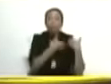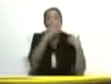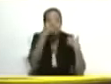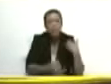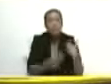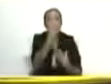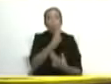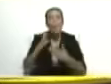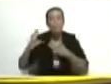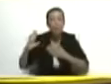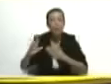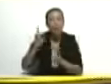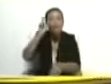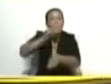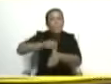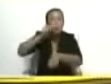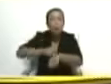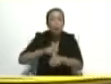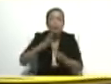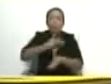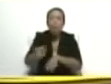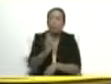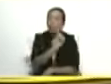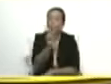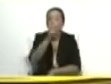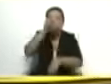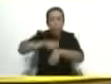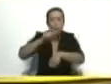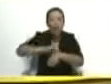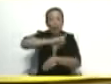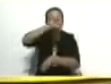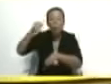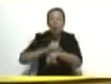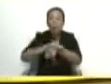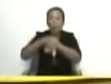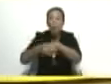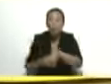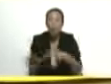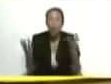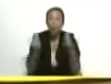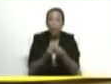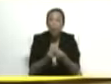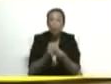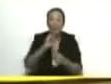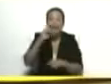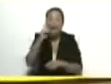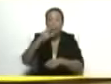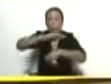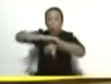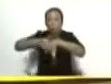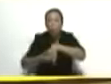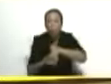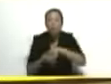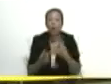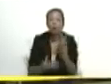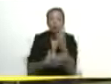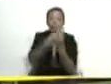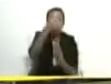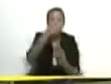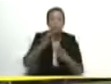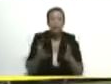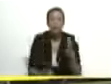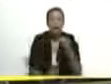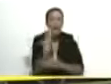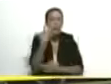siempre cumplidas puntualmente, compañero Jorge Rodríguez, junto al compañero Héctor Rodríguez, fueron los